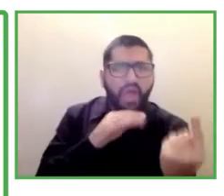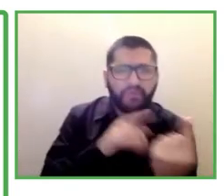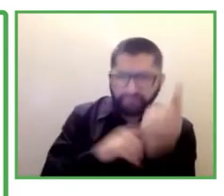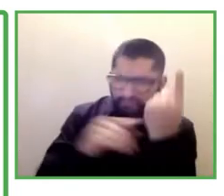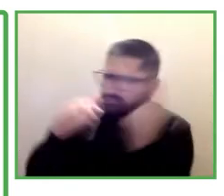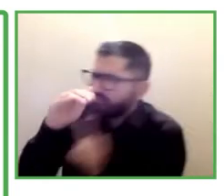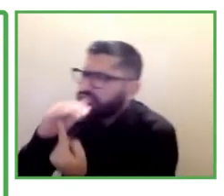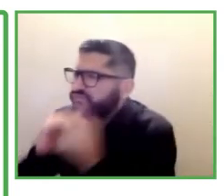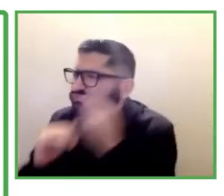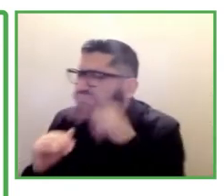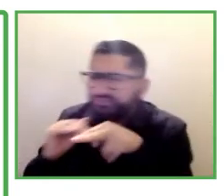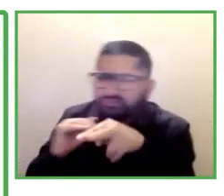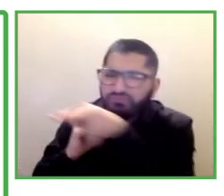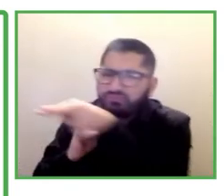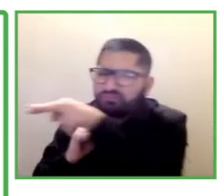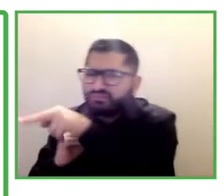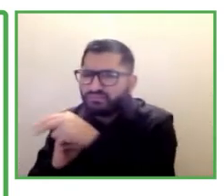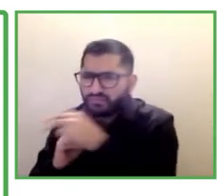lista?